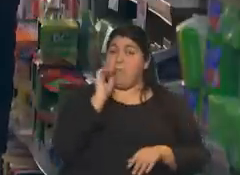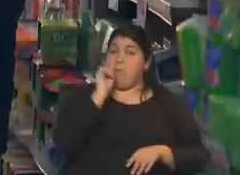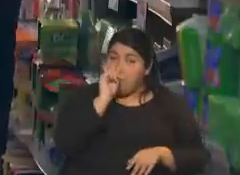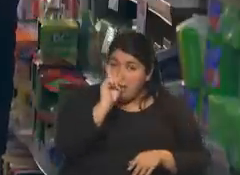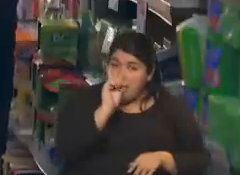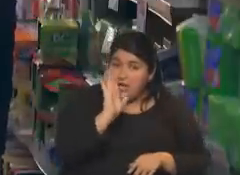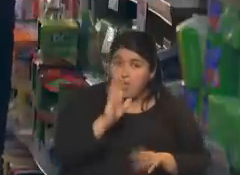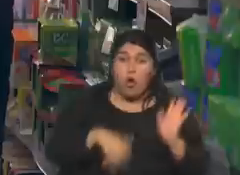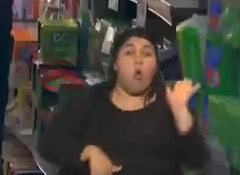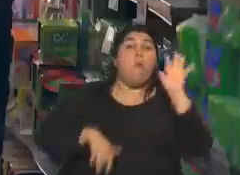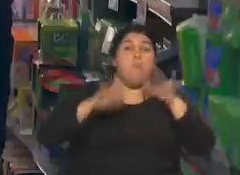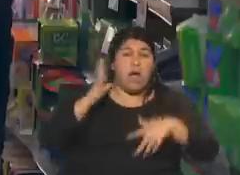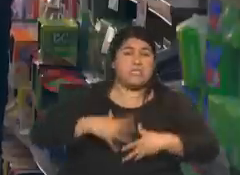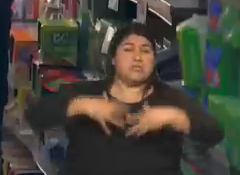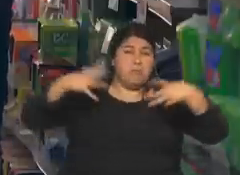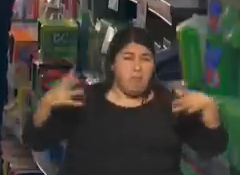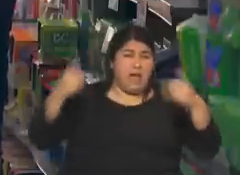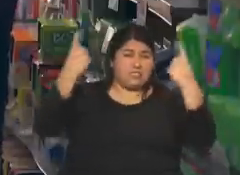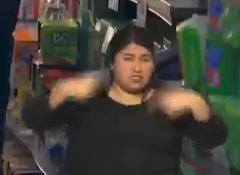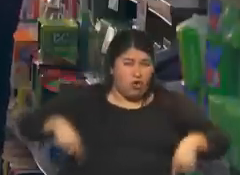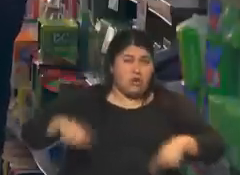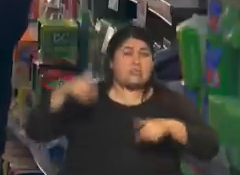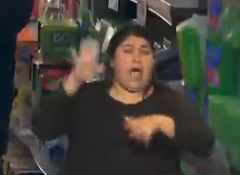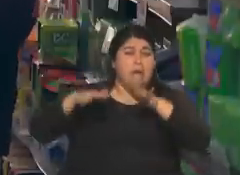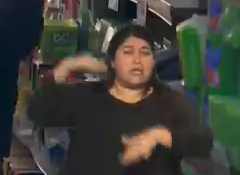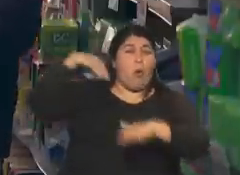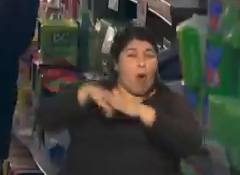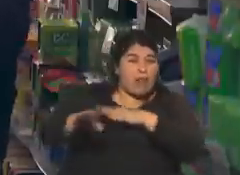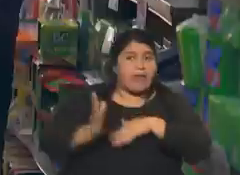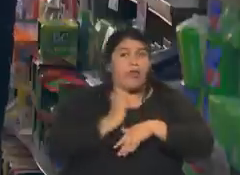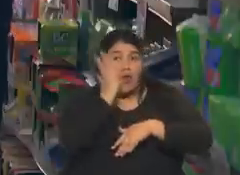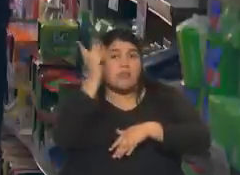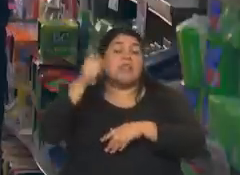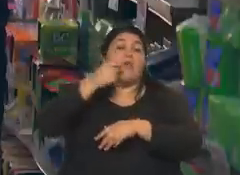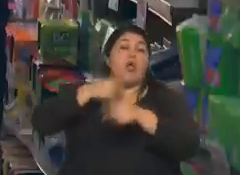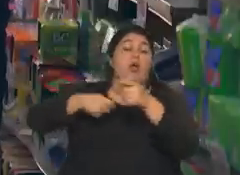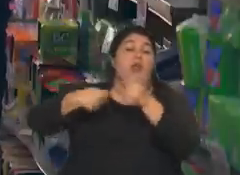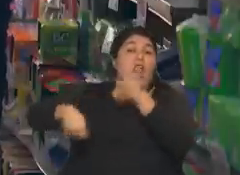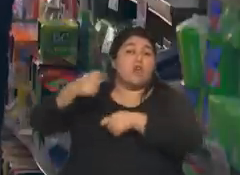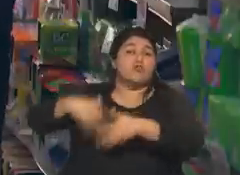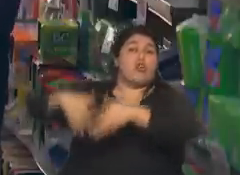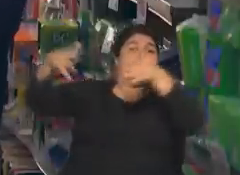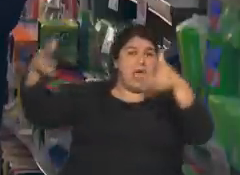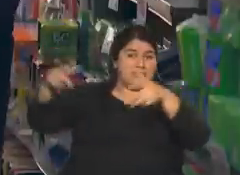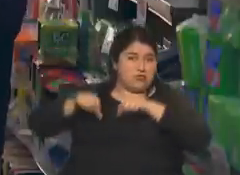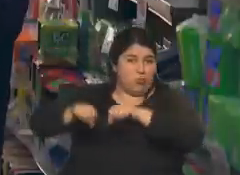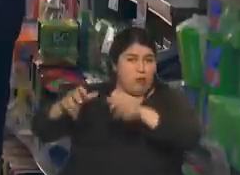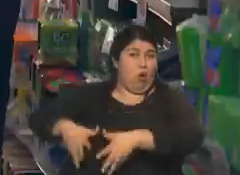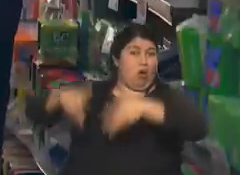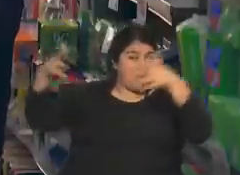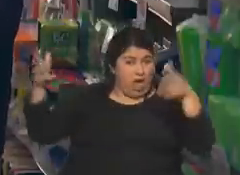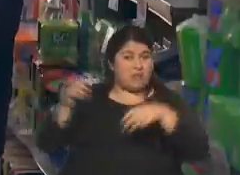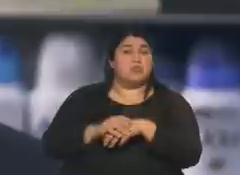los que tienen toda la mercadería, los que tienen acopiada la mercadería, ejemplo los mayoristas, ejemplo el hipermercado, ejemplo